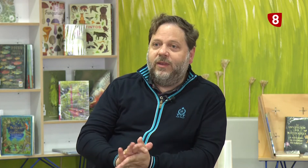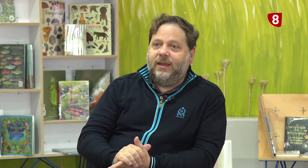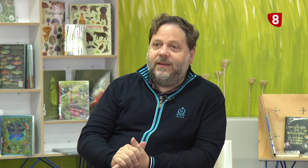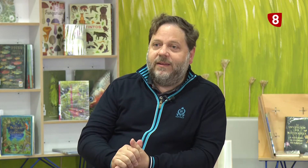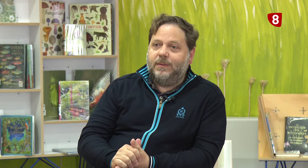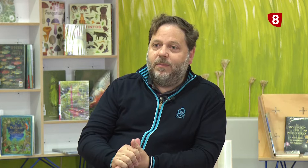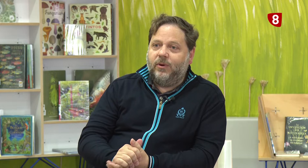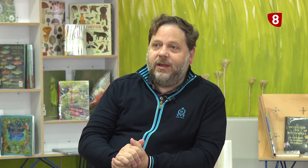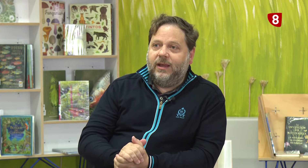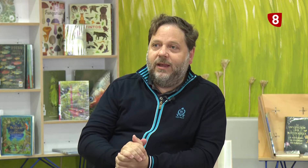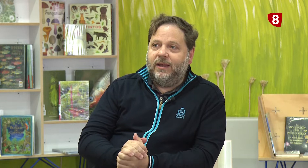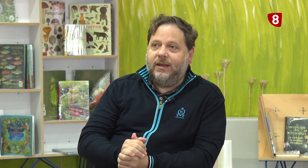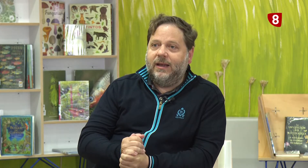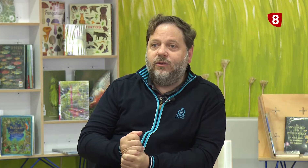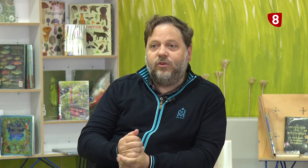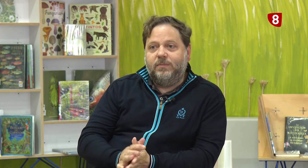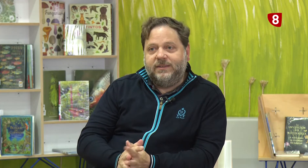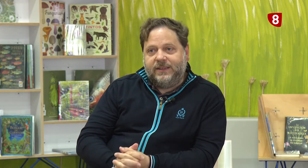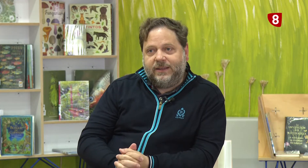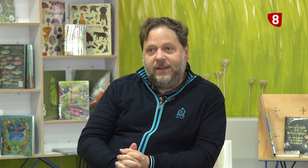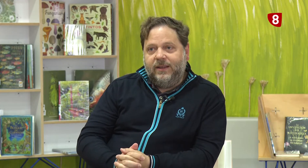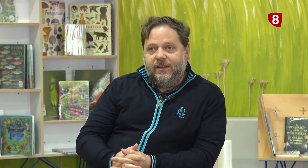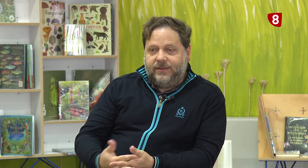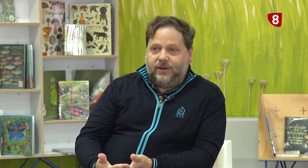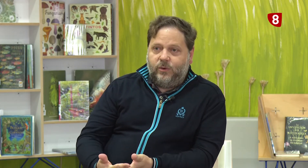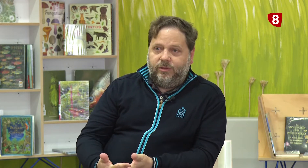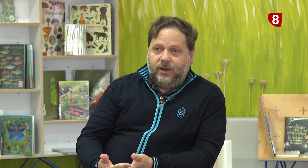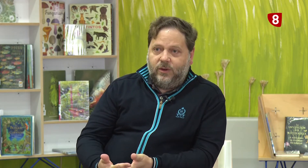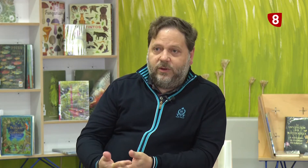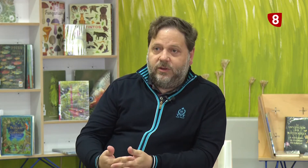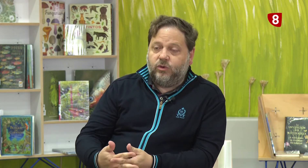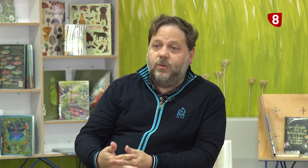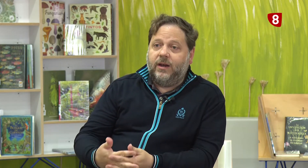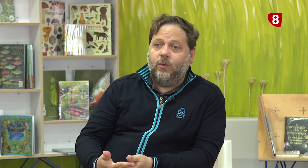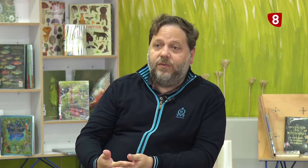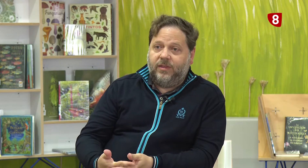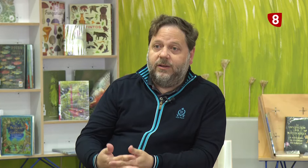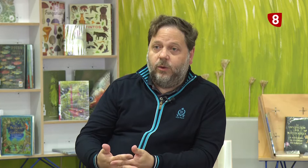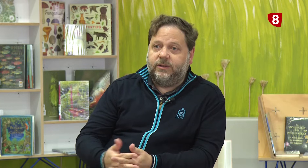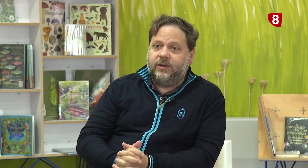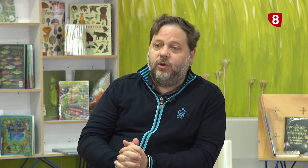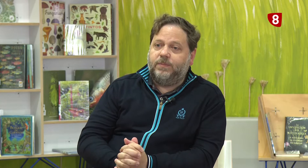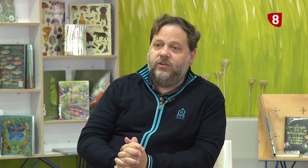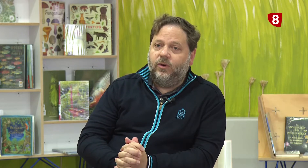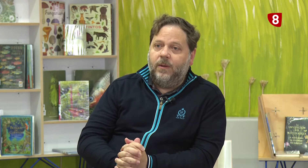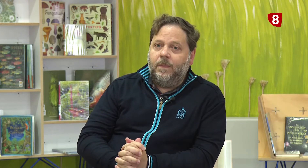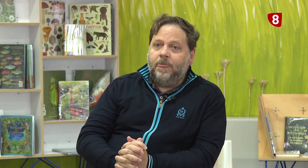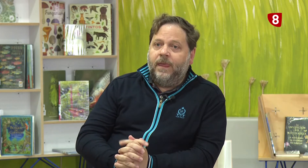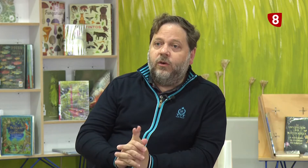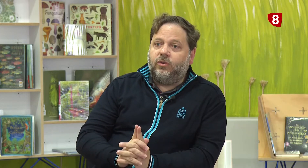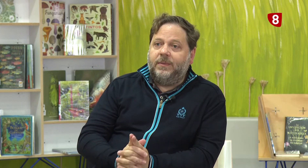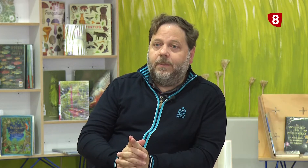respecto de ese tema, porque en el año 2007, se reconoció la lengua de signos como una lengua oficial en todo el territorio español,